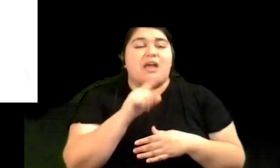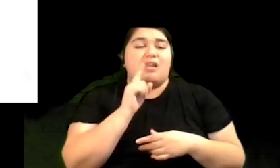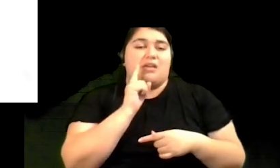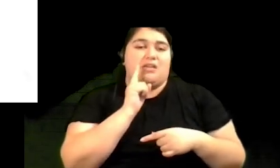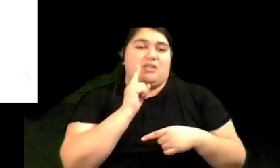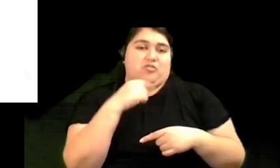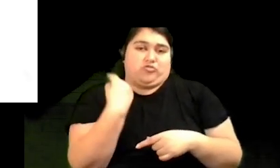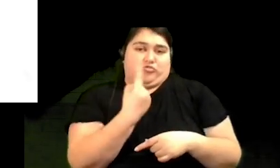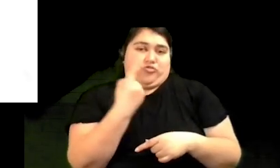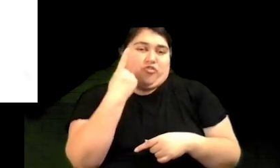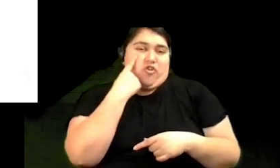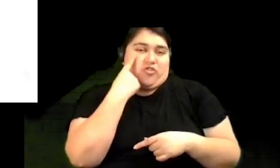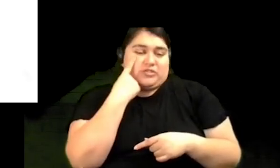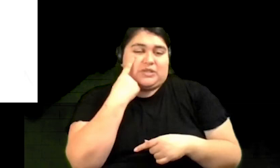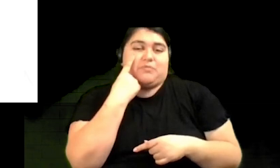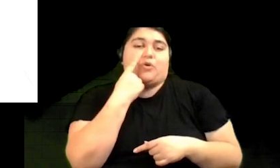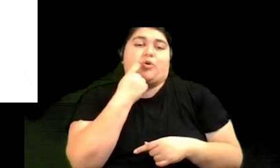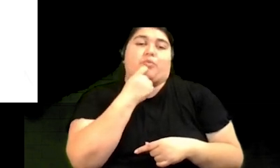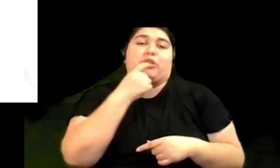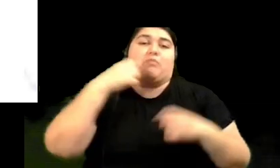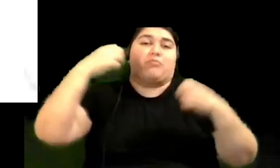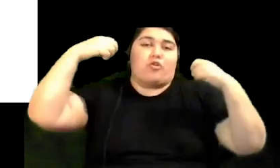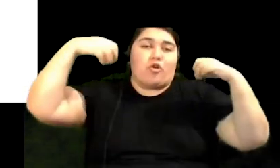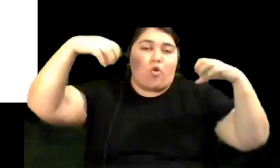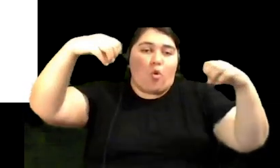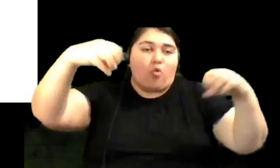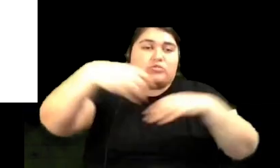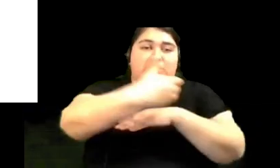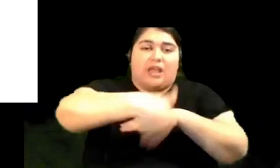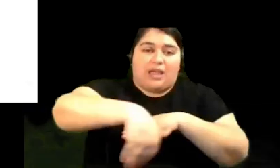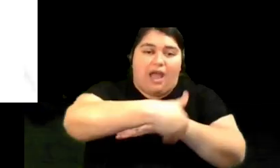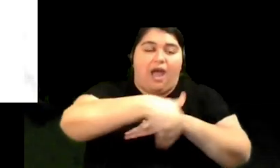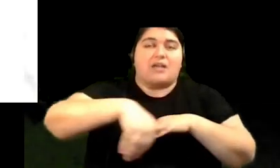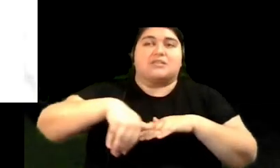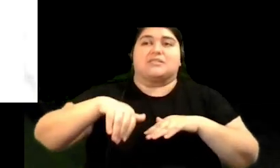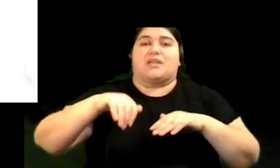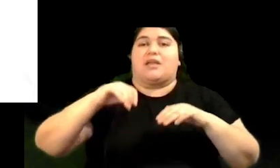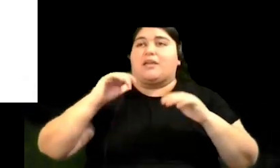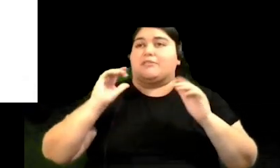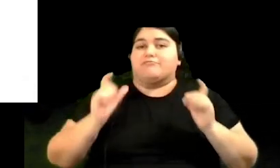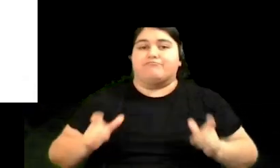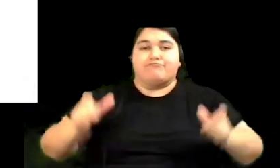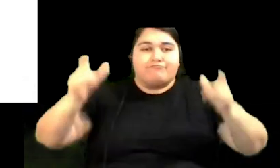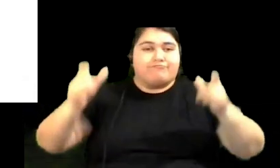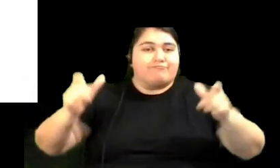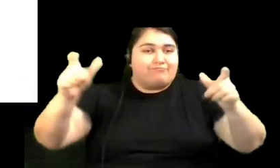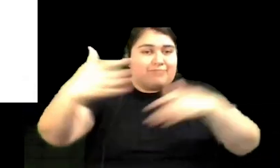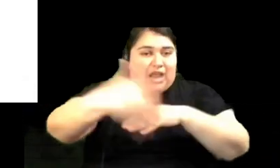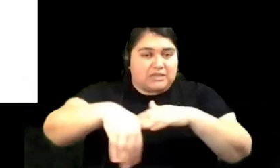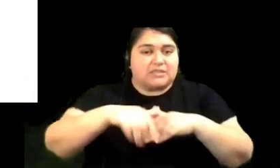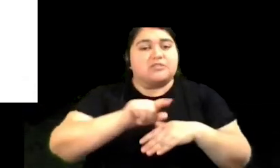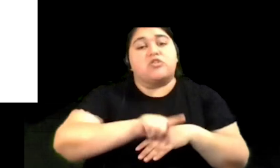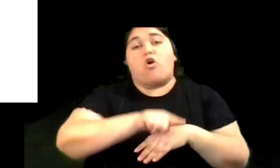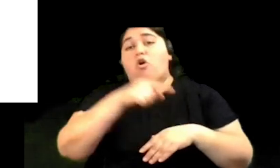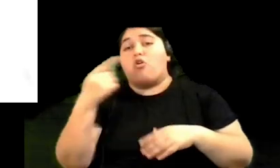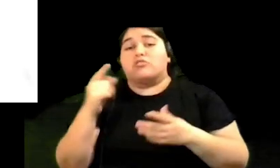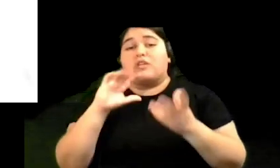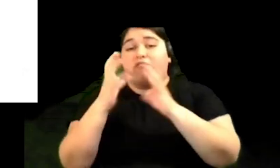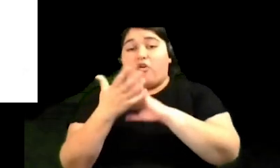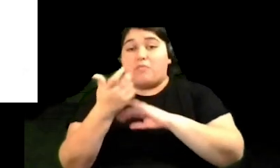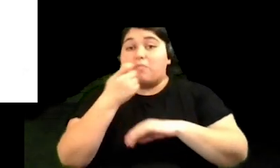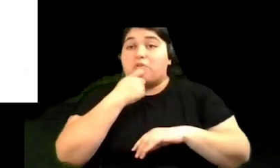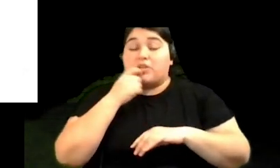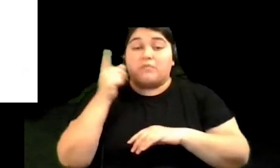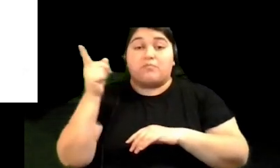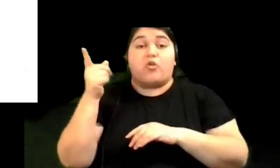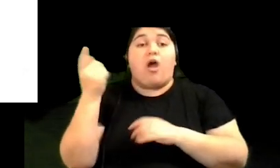nosotros conocemos por el alumbrado de la cuadra, el asfaltado de la cuadra, lo que fuera, sino que son de carácter negativos. El poder administrador conoce